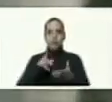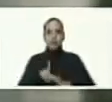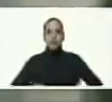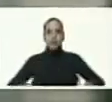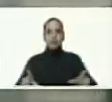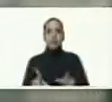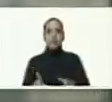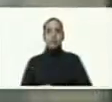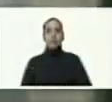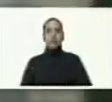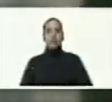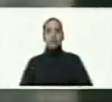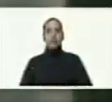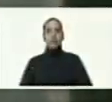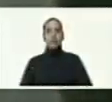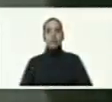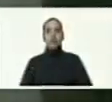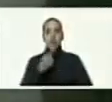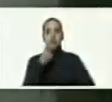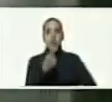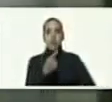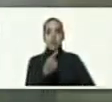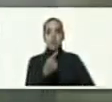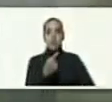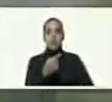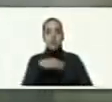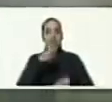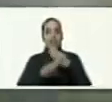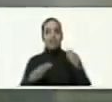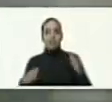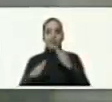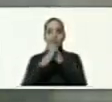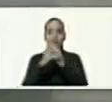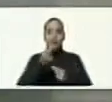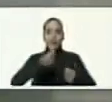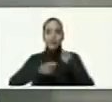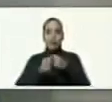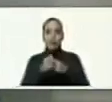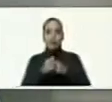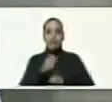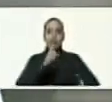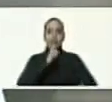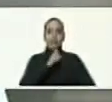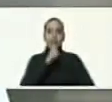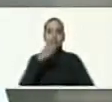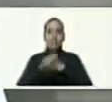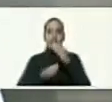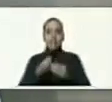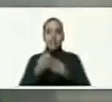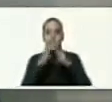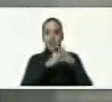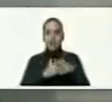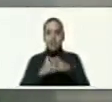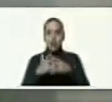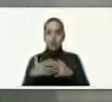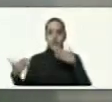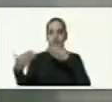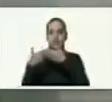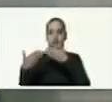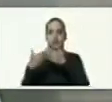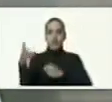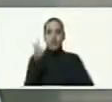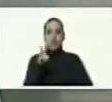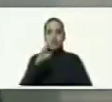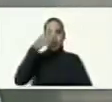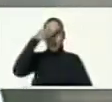donde, como usted lo ha dicho, en medio de una guerra económica brutal que el imperio ha desatado en contra de Venezuela y en contra de